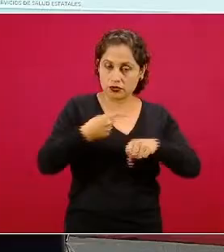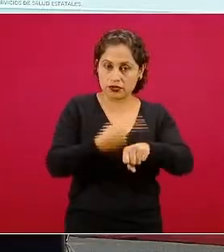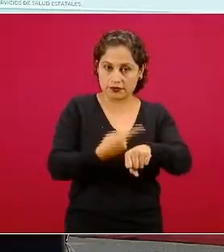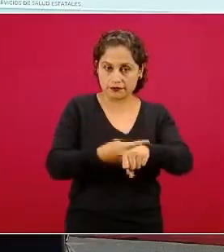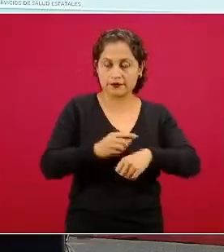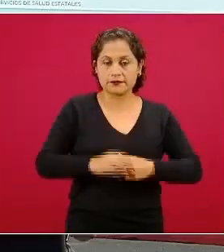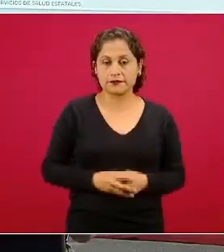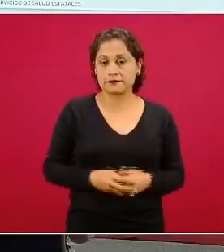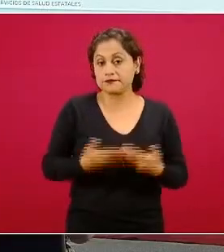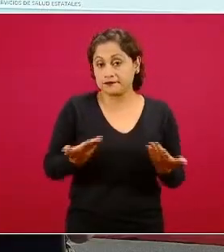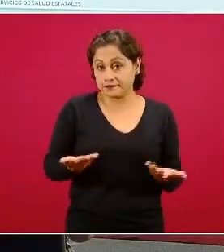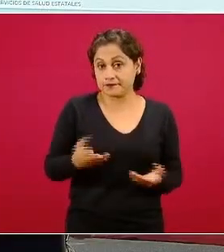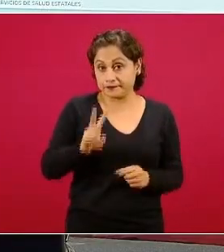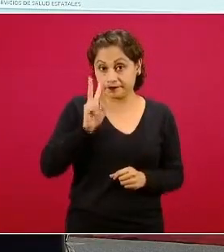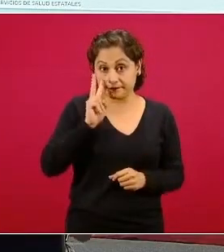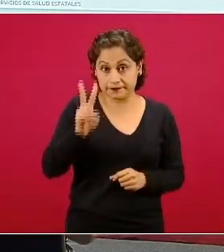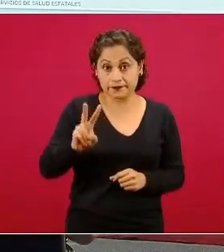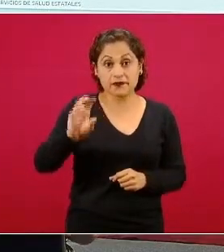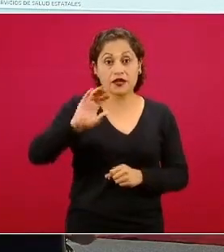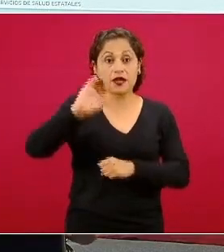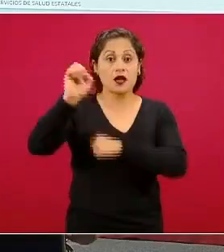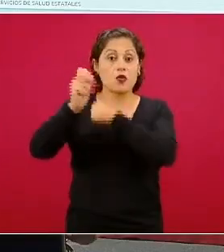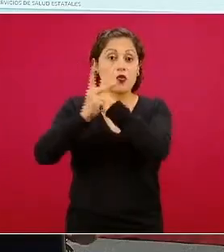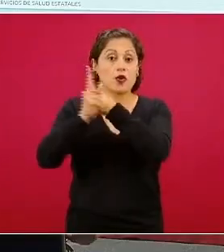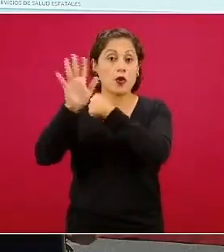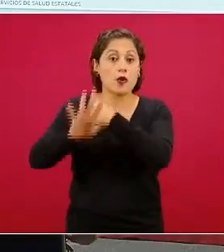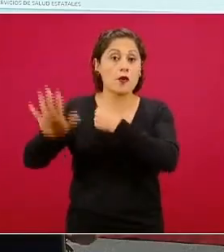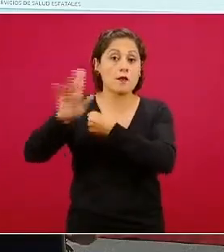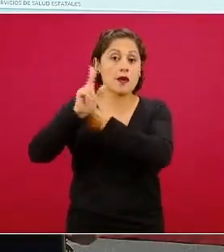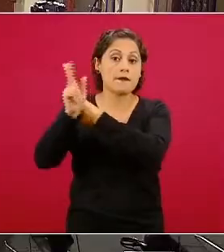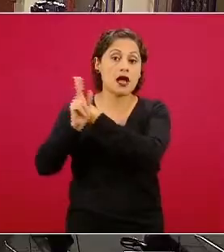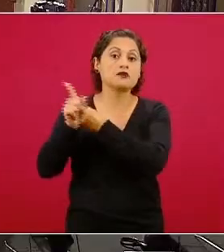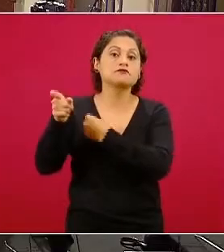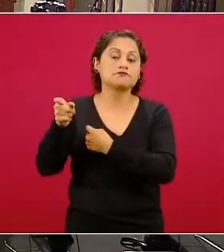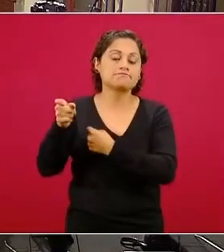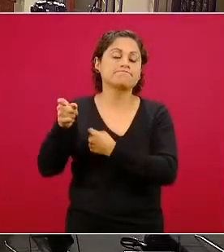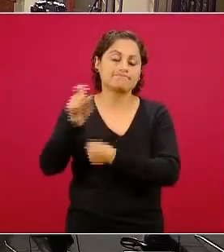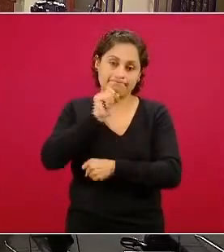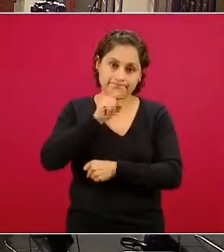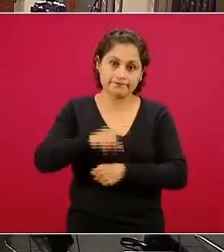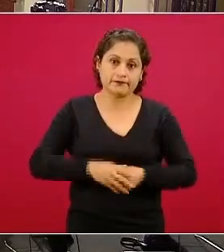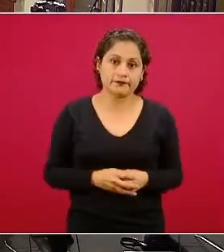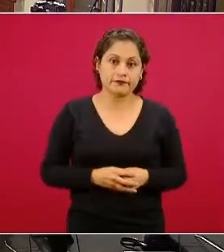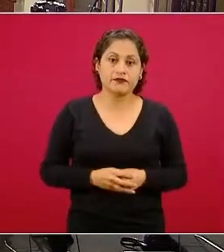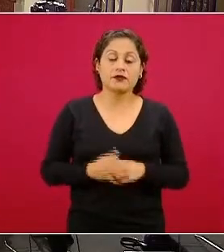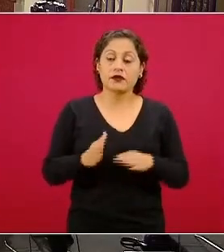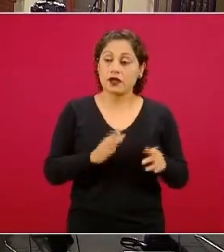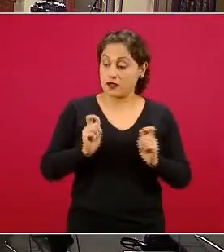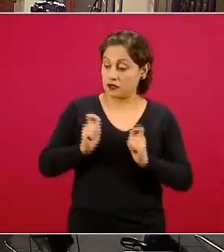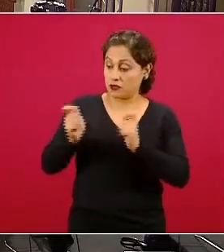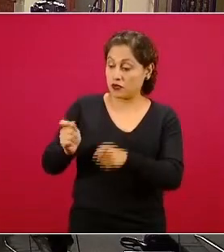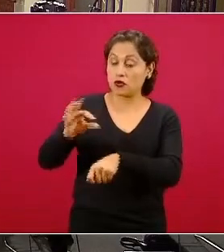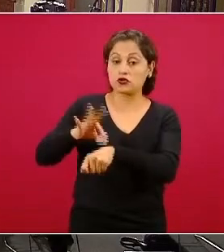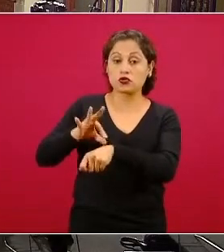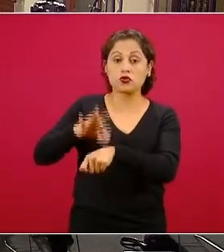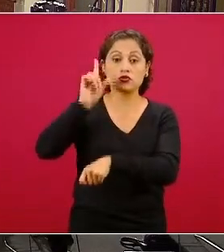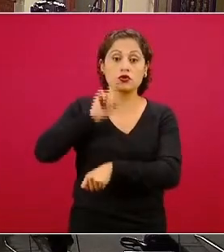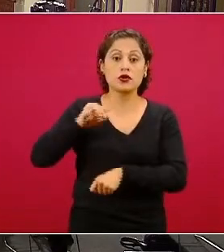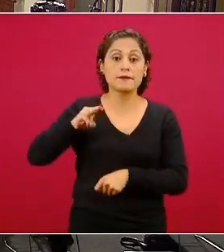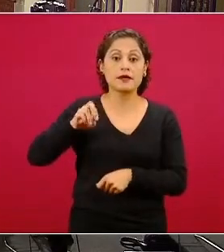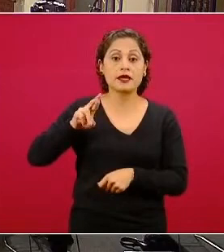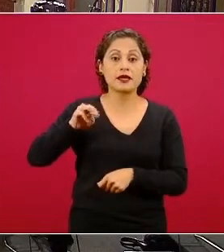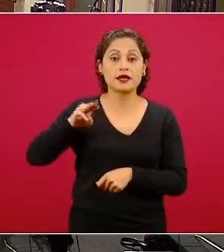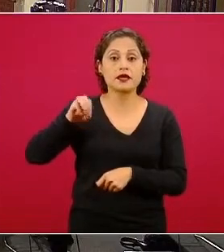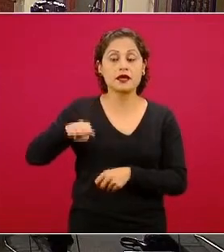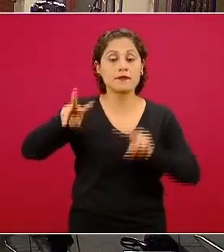claramente ocurriendo en los países de Europa Occidental. Le pido a la doctora Miriam si conduce ahora la parte de